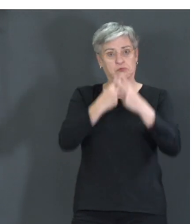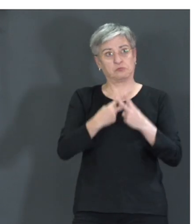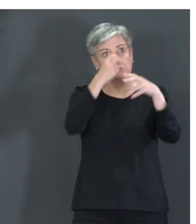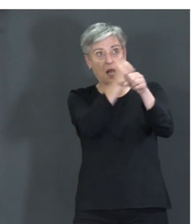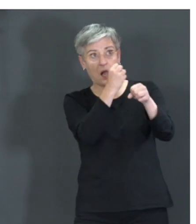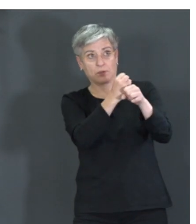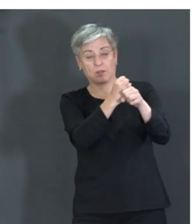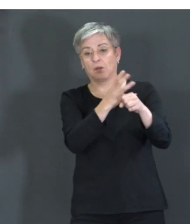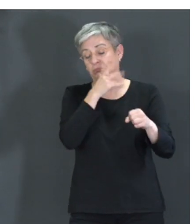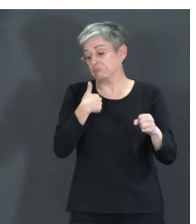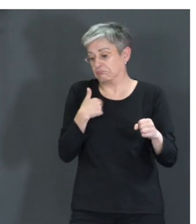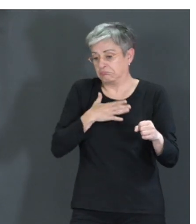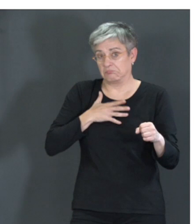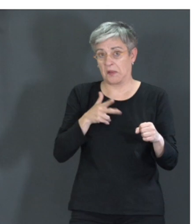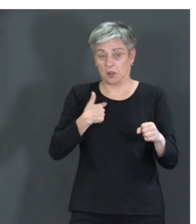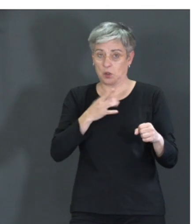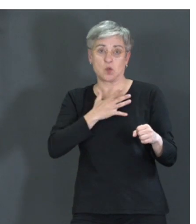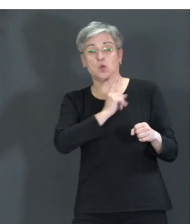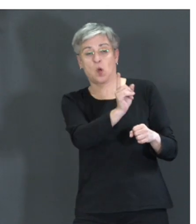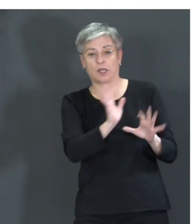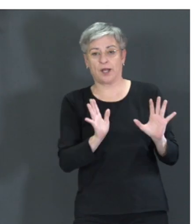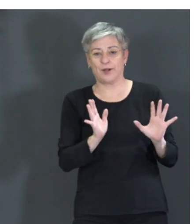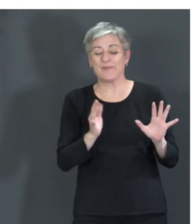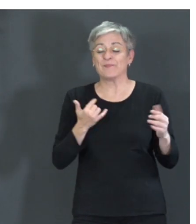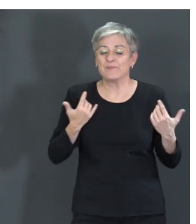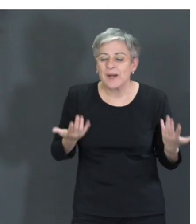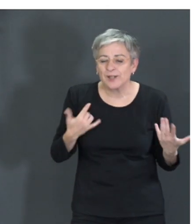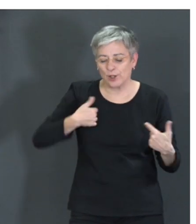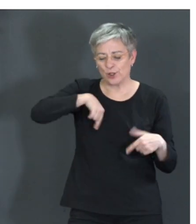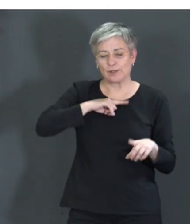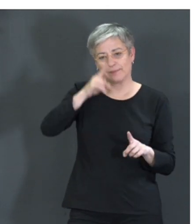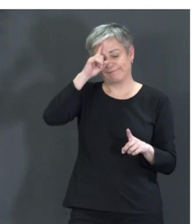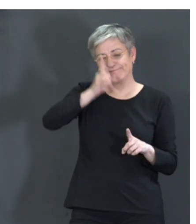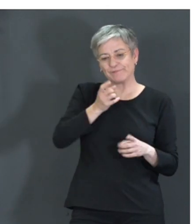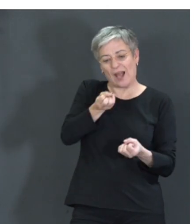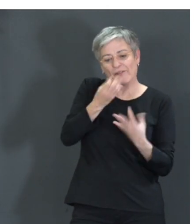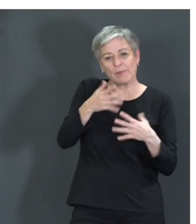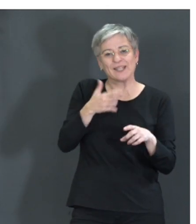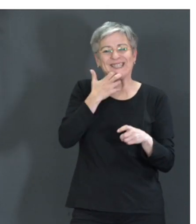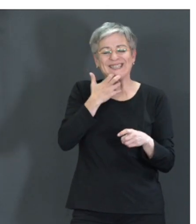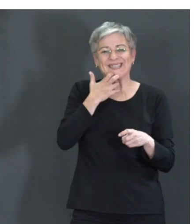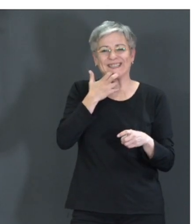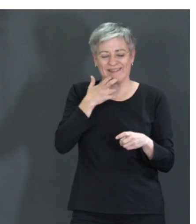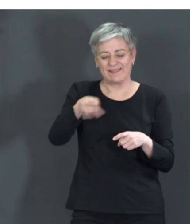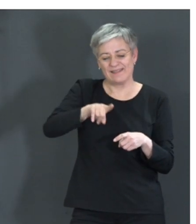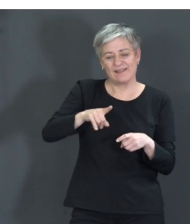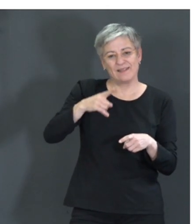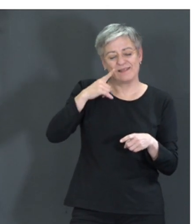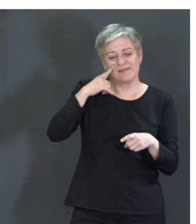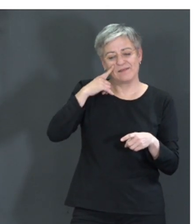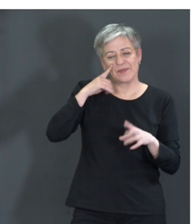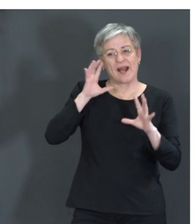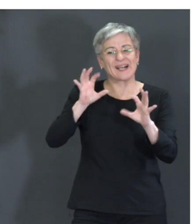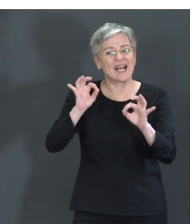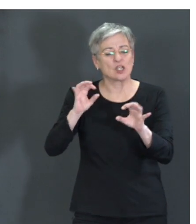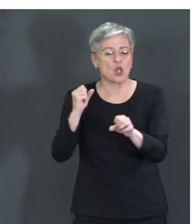laboral porque están en su derecho, pero entonces no tenemos información, ¿no?, de si su estado de salud es compatible con los riesgos del